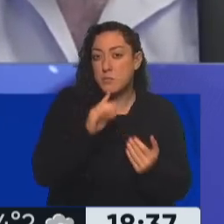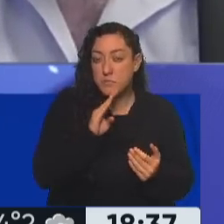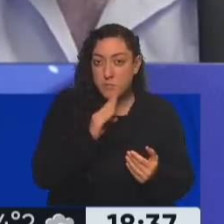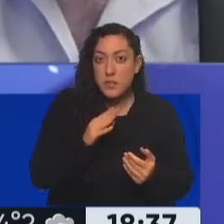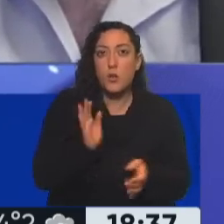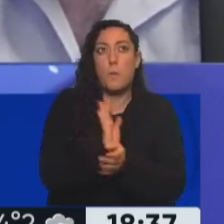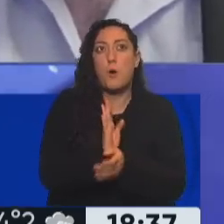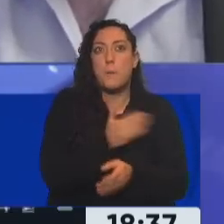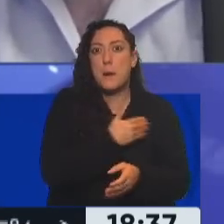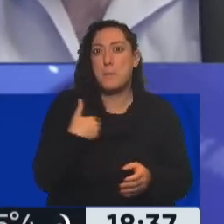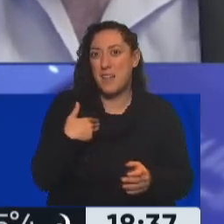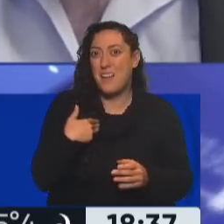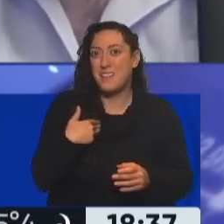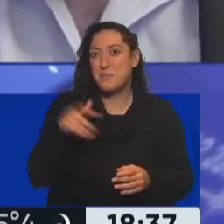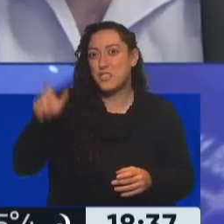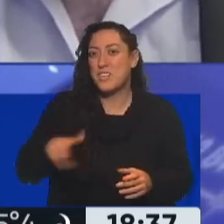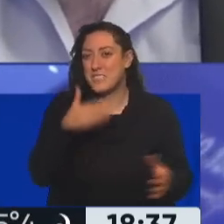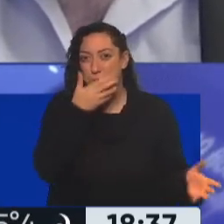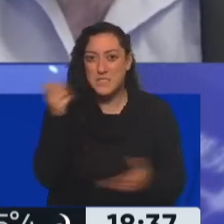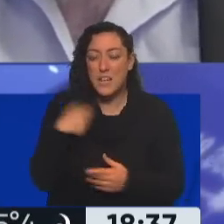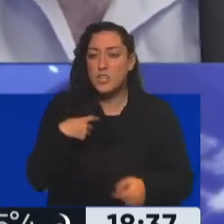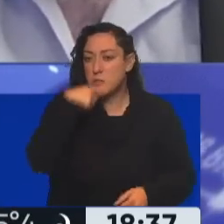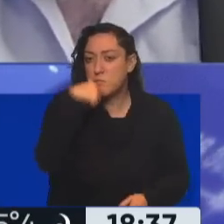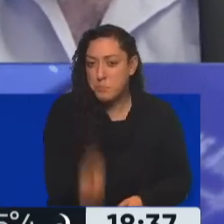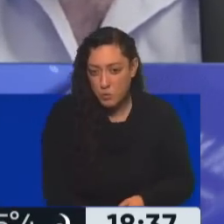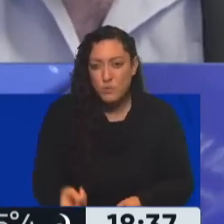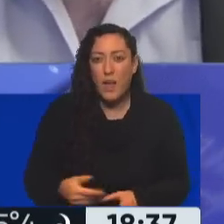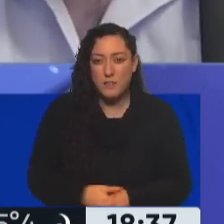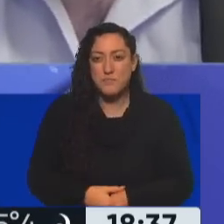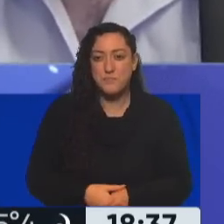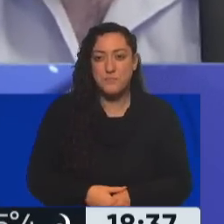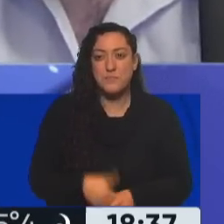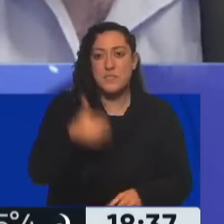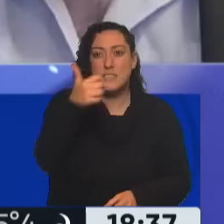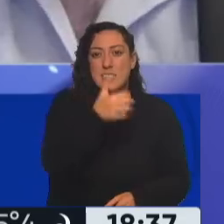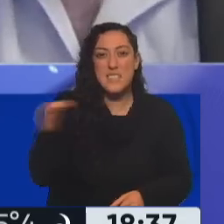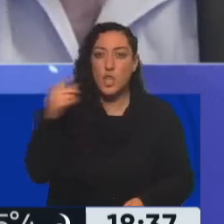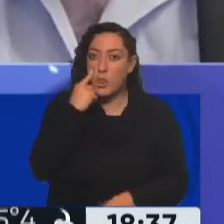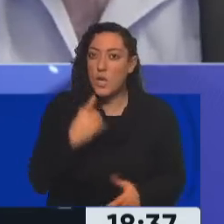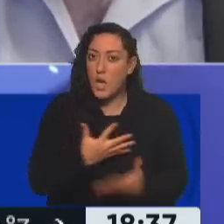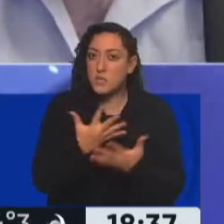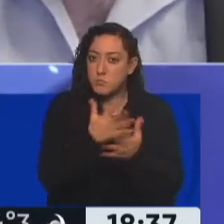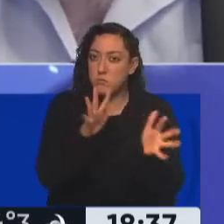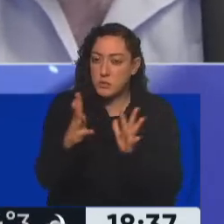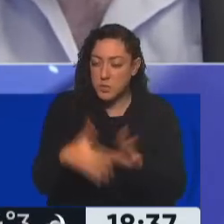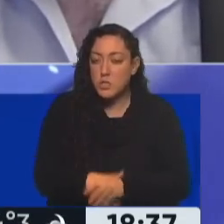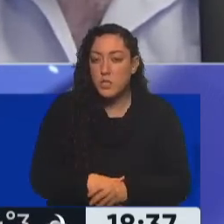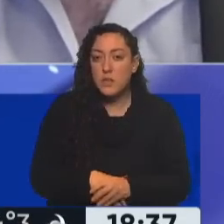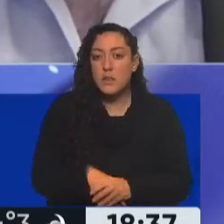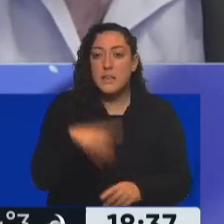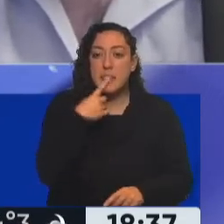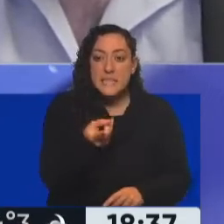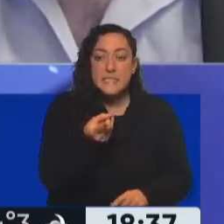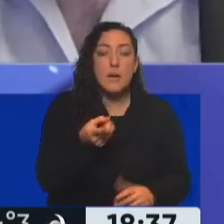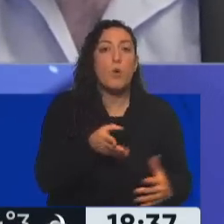de uno de los secuestrados, de Einat Zangaukar, que tiene al hijo Matan secuestrado hace casi 600 días, y le dijo: ¿cómo con esta nueva